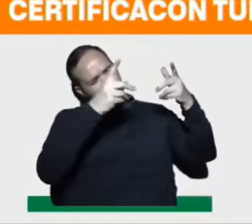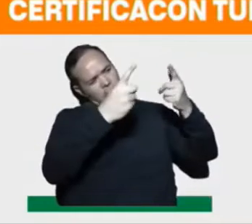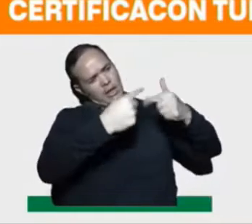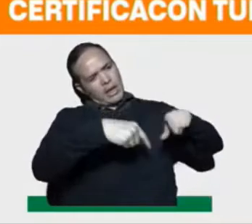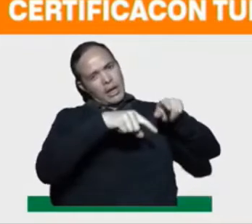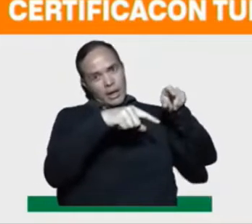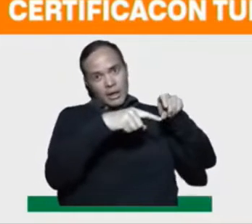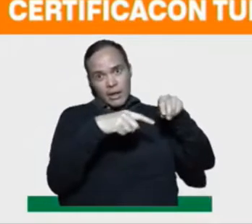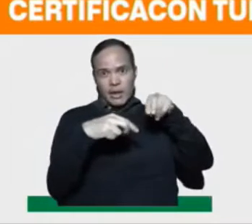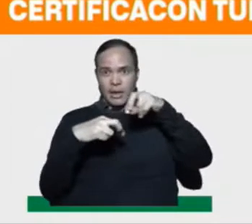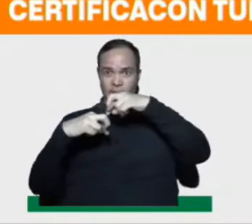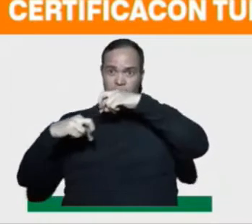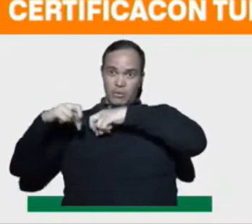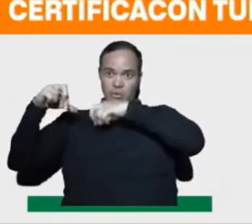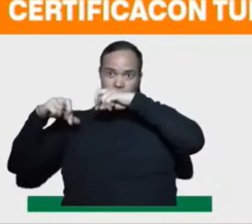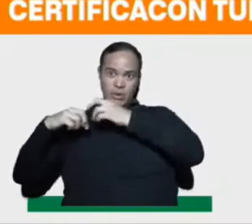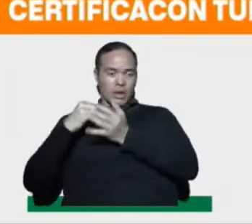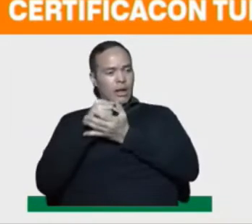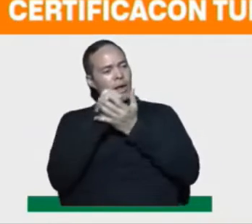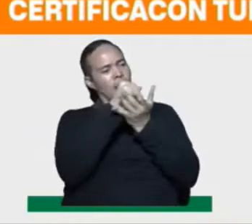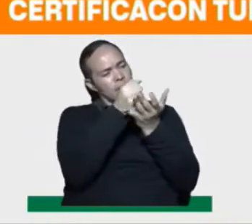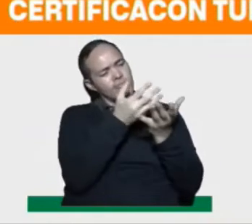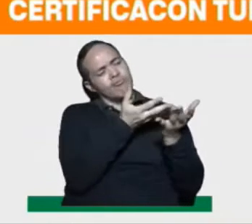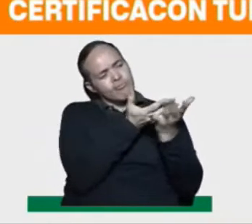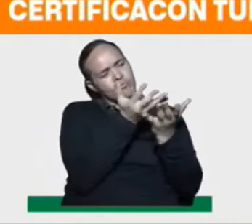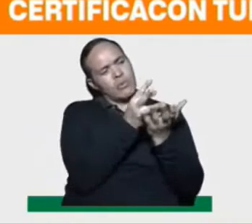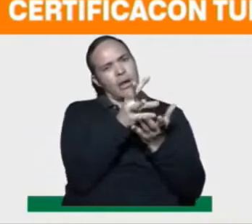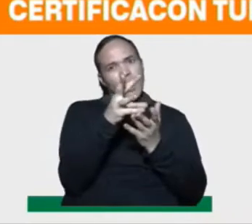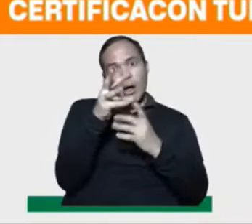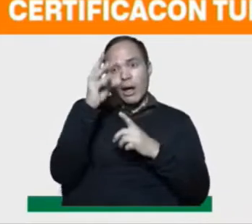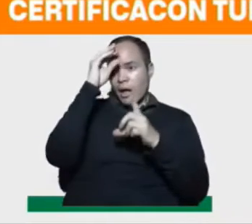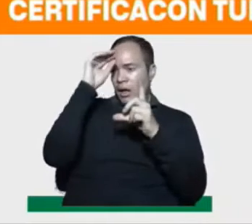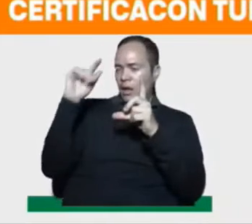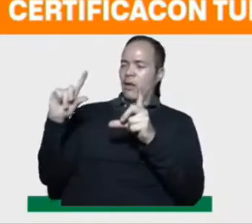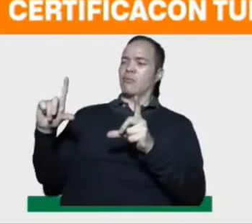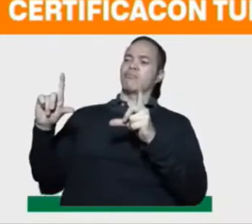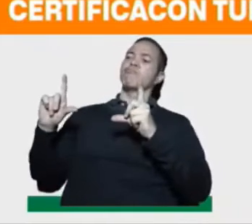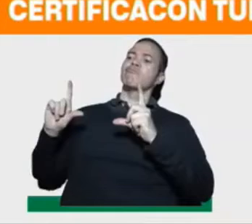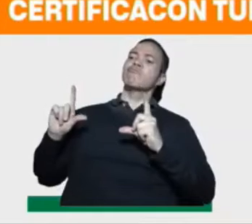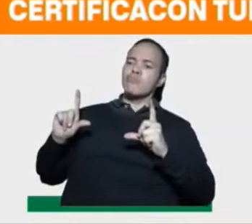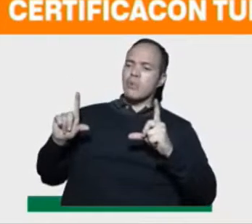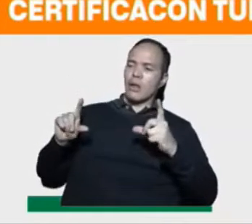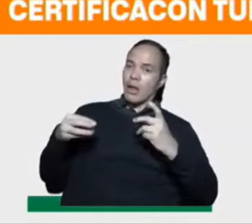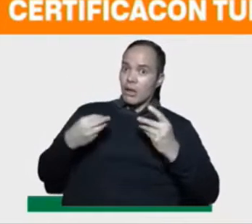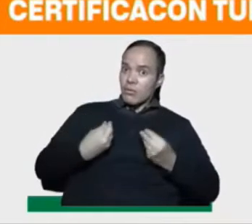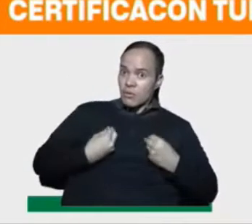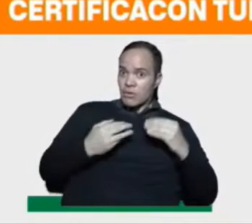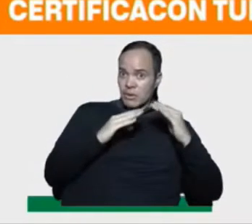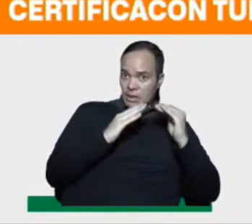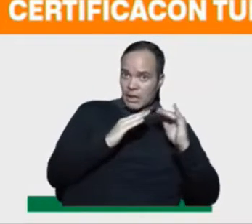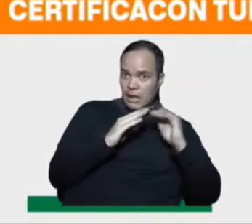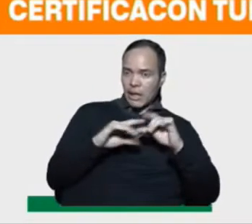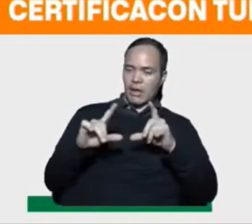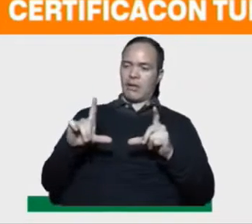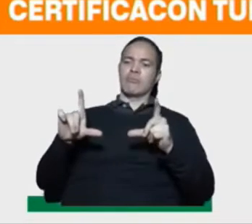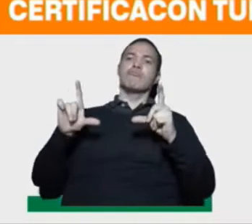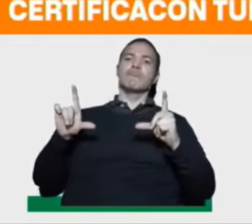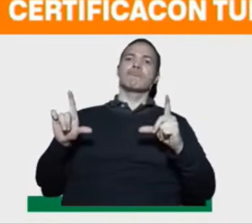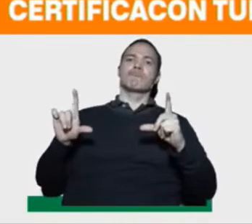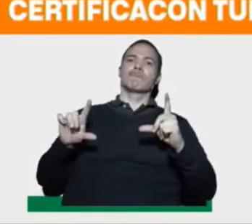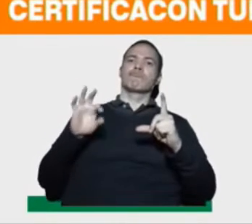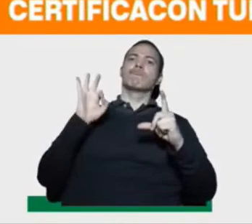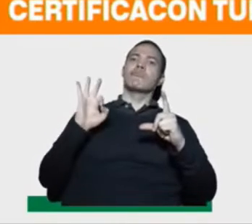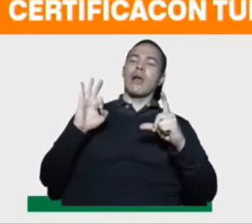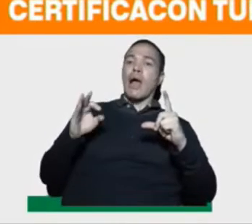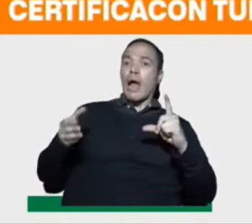excelentes profesionales, podemos darle un estatus a esos actores que están en el territorio que anteriormente no tenían